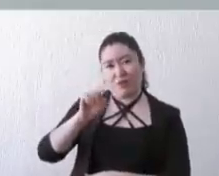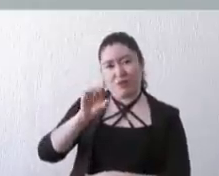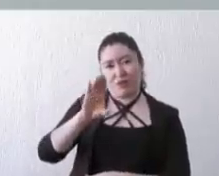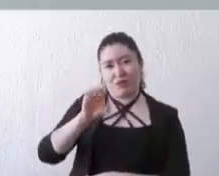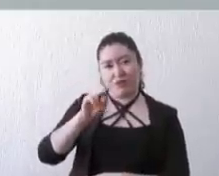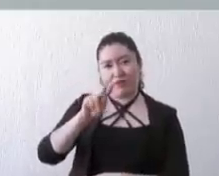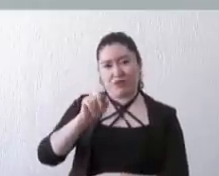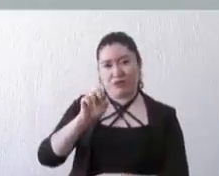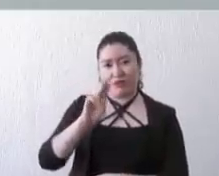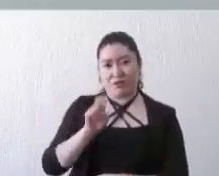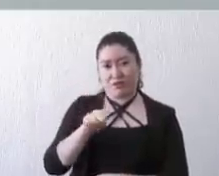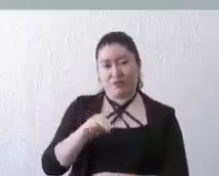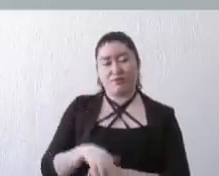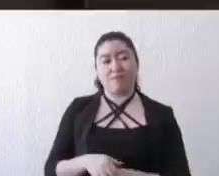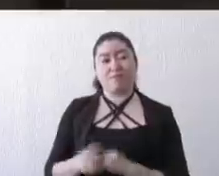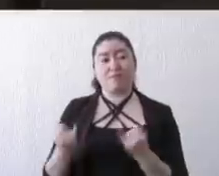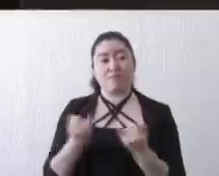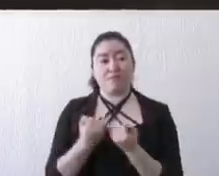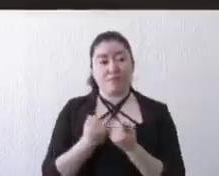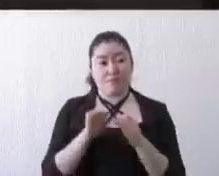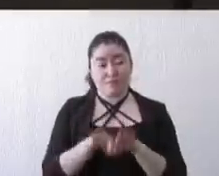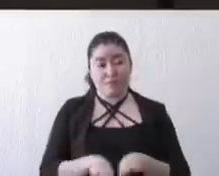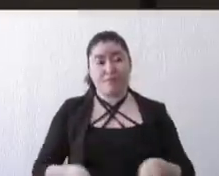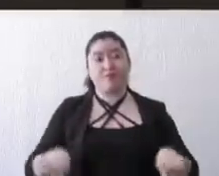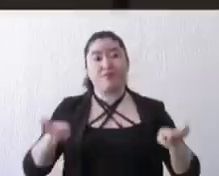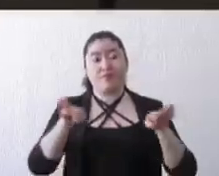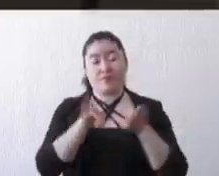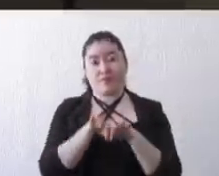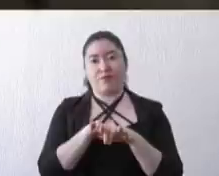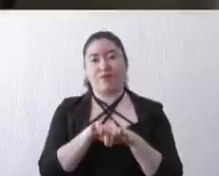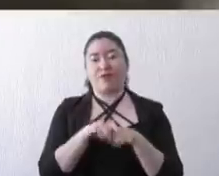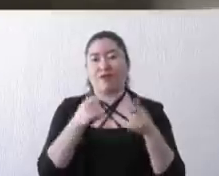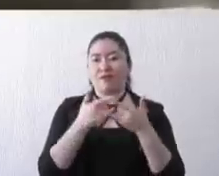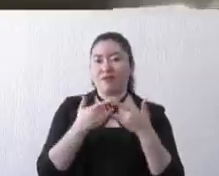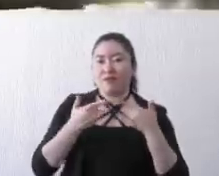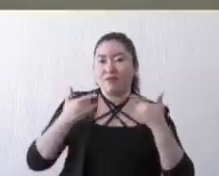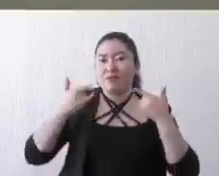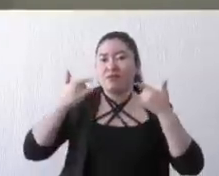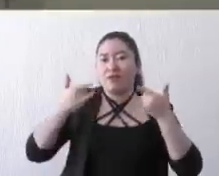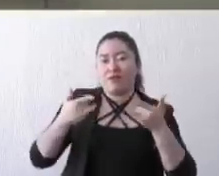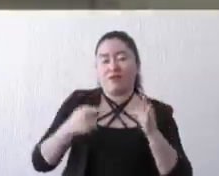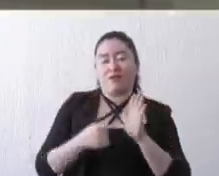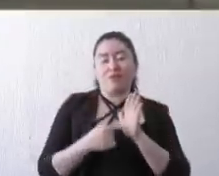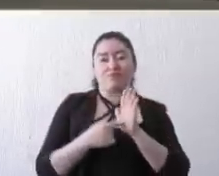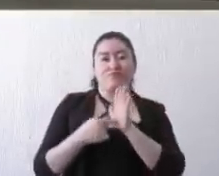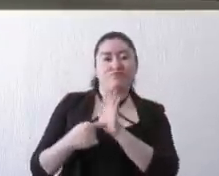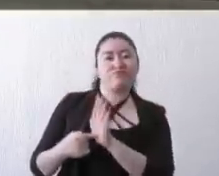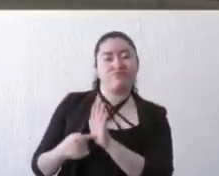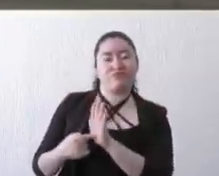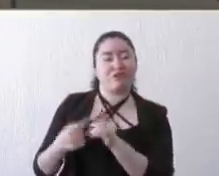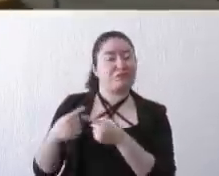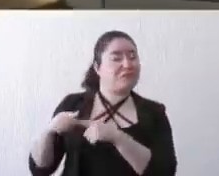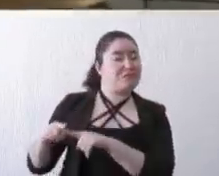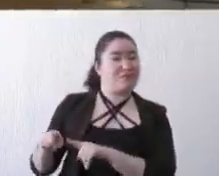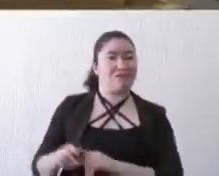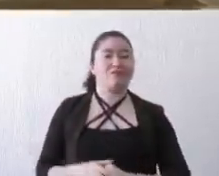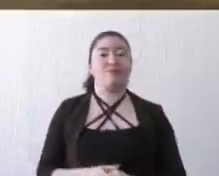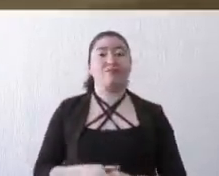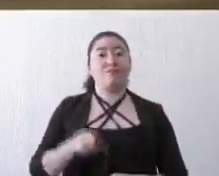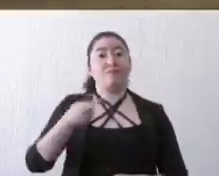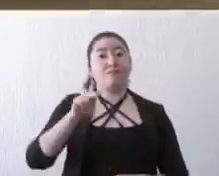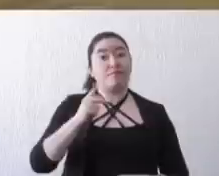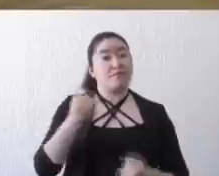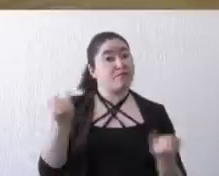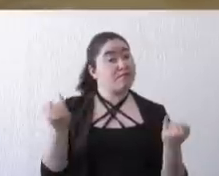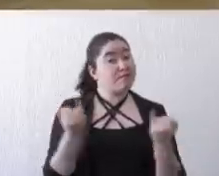rescate de la memoria histórica en distintas concepciones. Pero también, el fondo, y es lo que